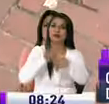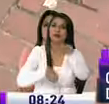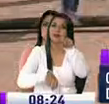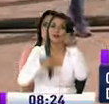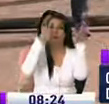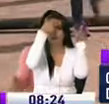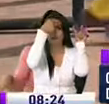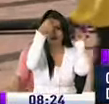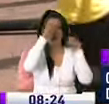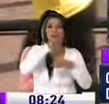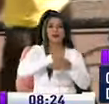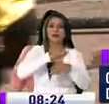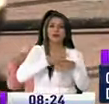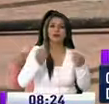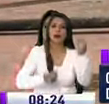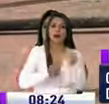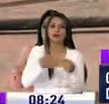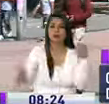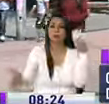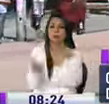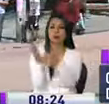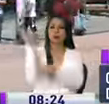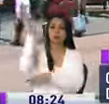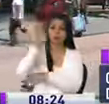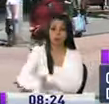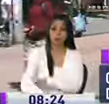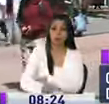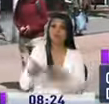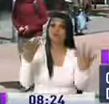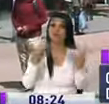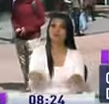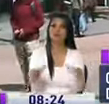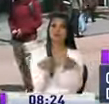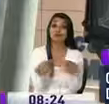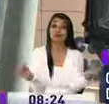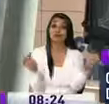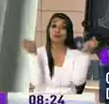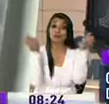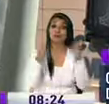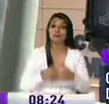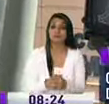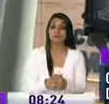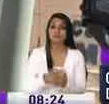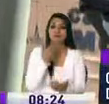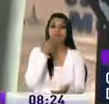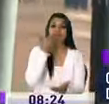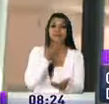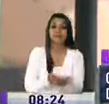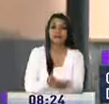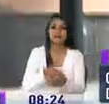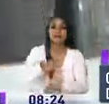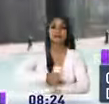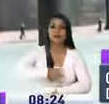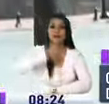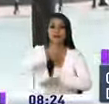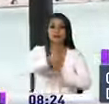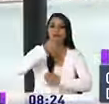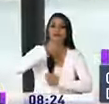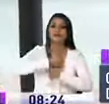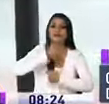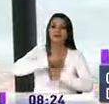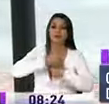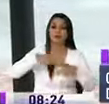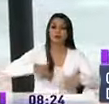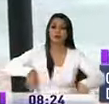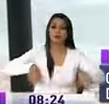de un vehículo contra la señal de tránsito. El problema fue solucionado de inmediato. Debemos agradecer el trabajo de las autoridades, pues el sitio tiene